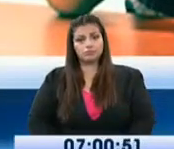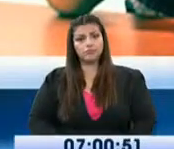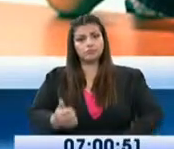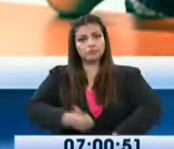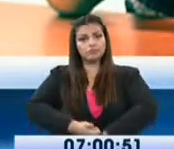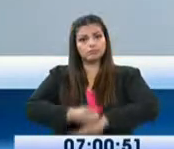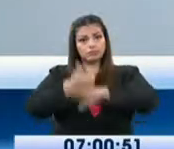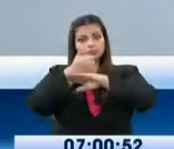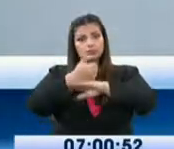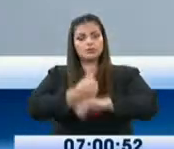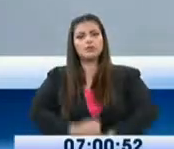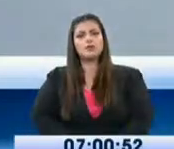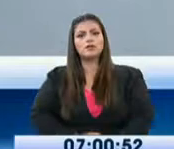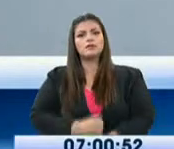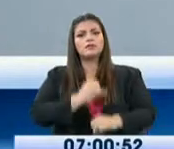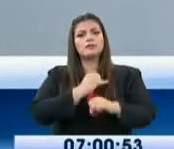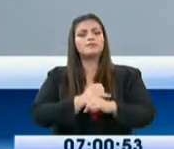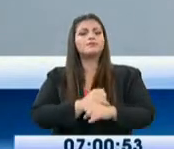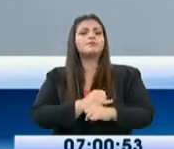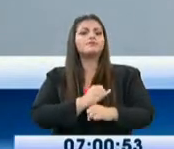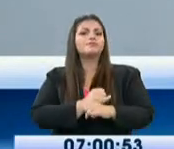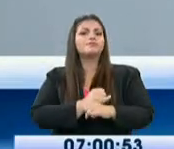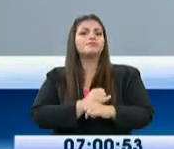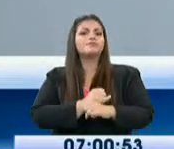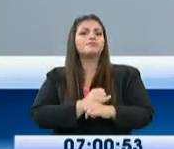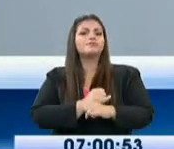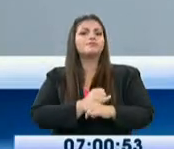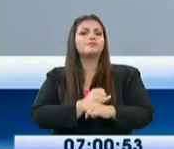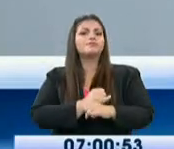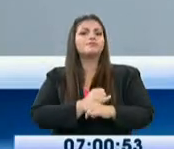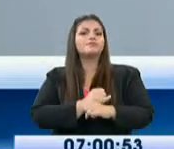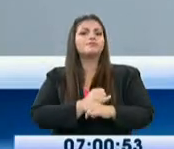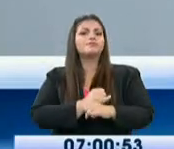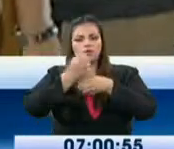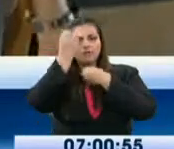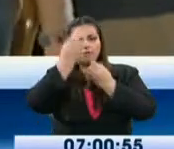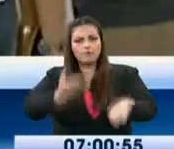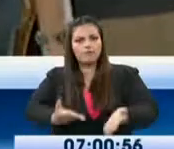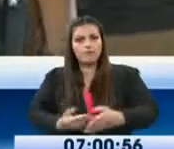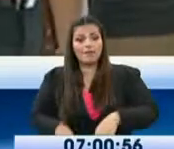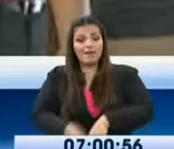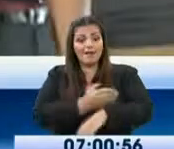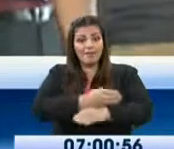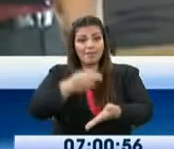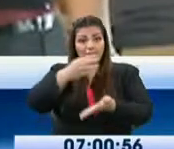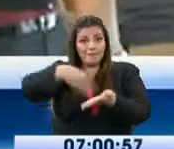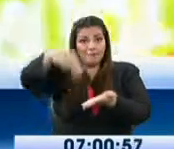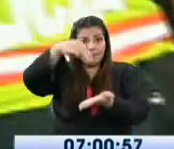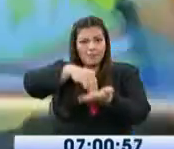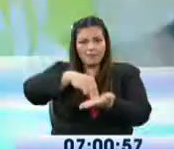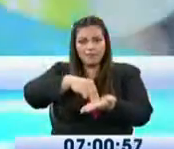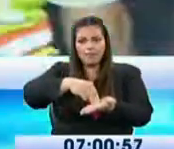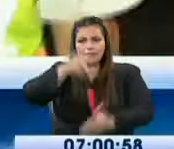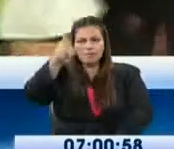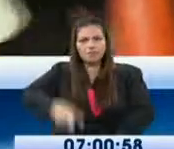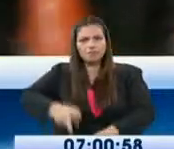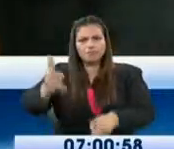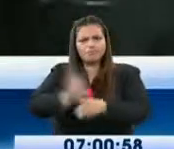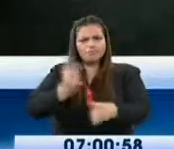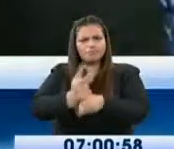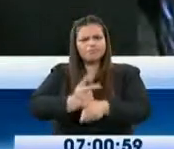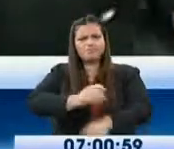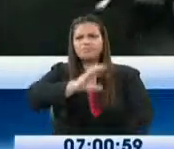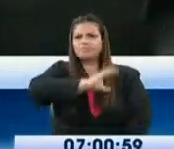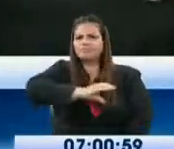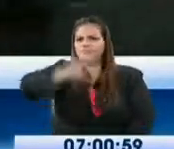de la entidad de seguridad que se logró la captura de uno de los más buscados de la provincia de Manabí. La aprehensión del sospechoso se la realizó